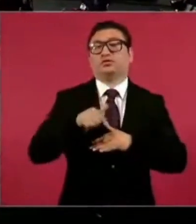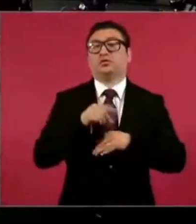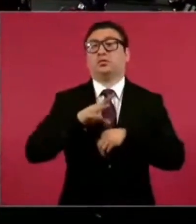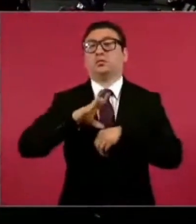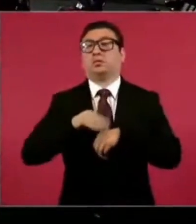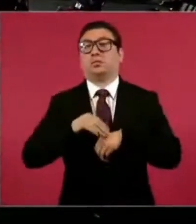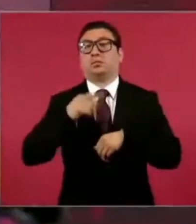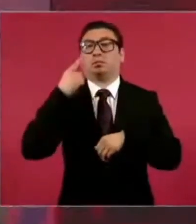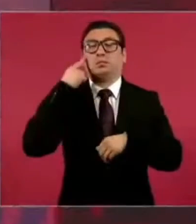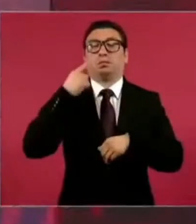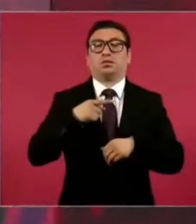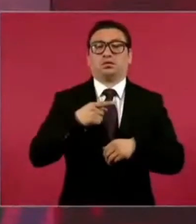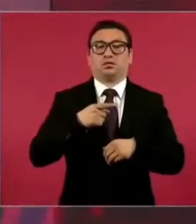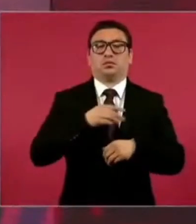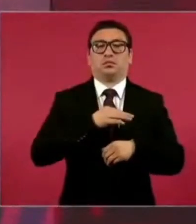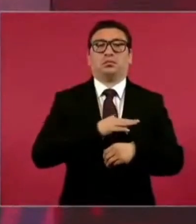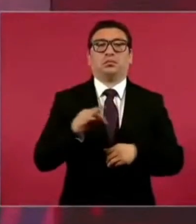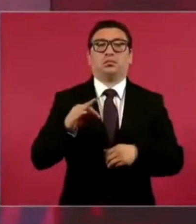se entregaran